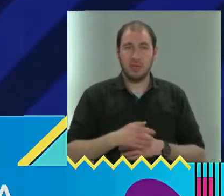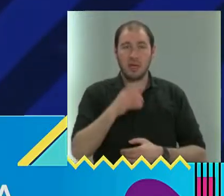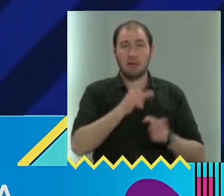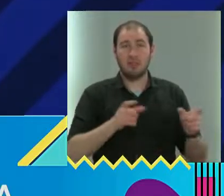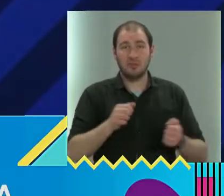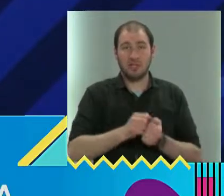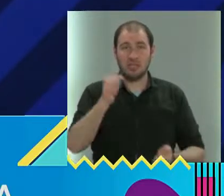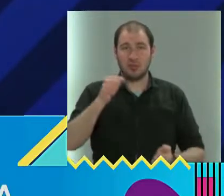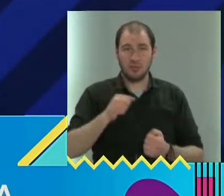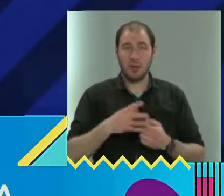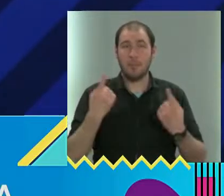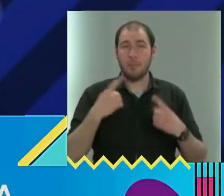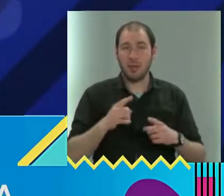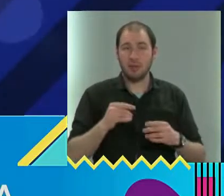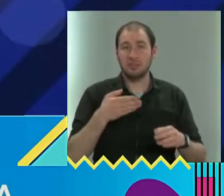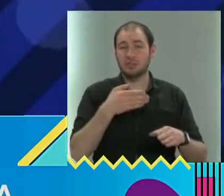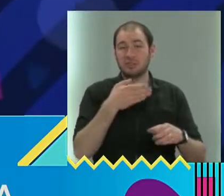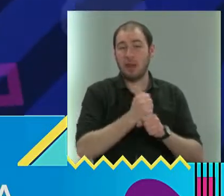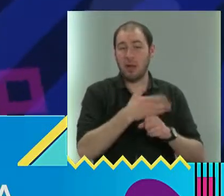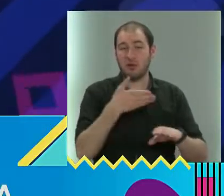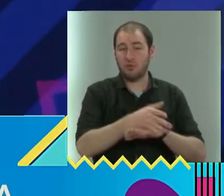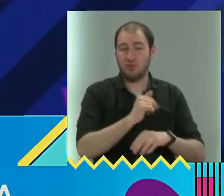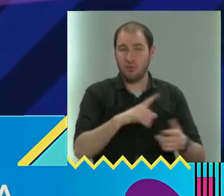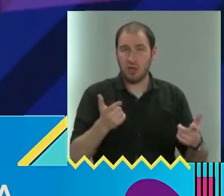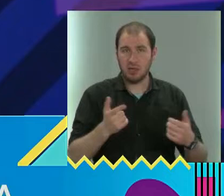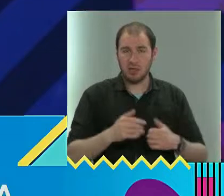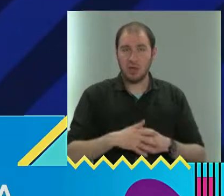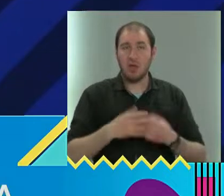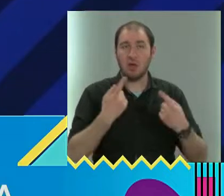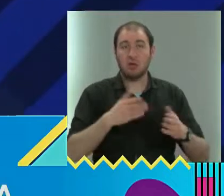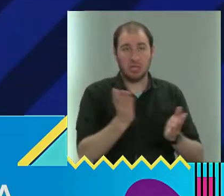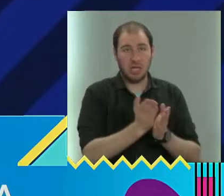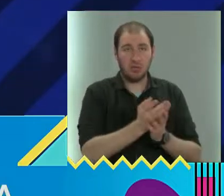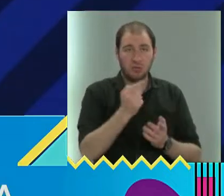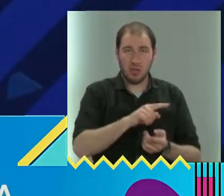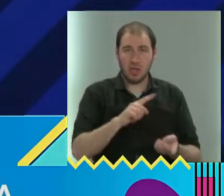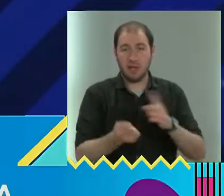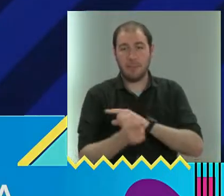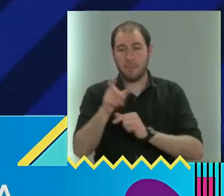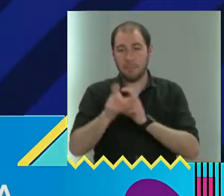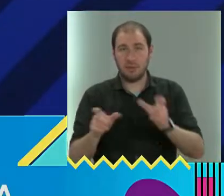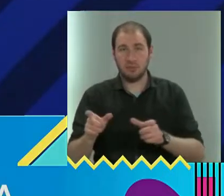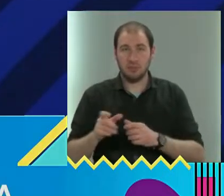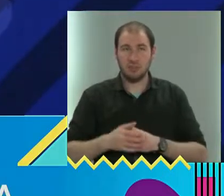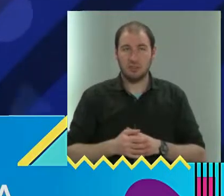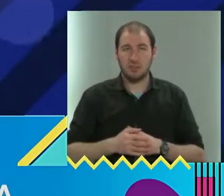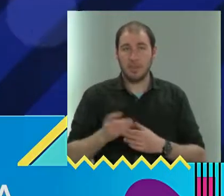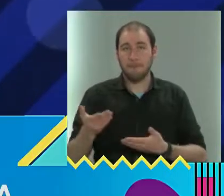tiene un título, pero que no tiene inserción laboral en aquello para lo cual estudió, y gente que está